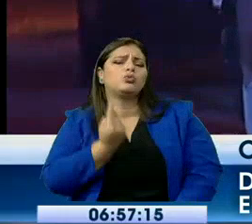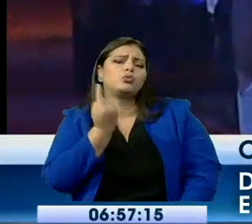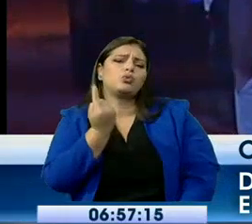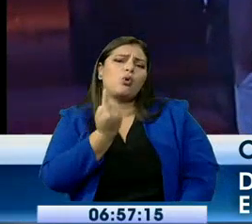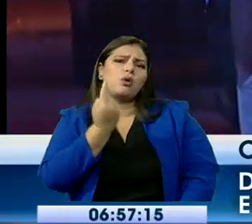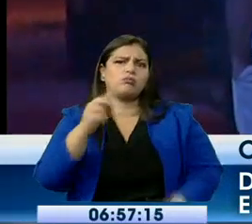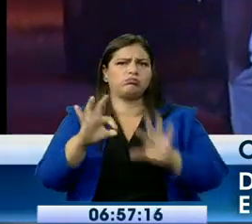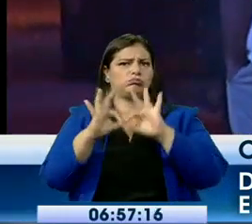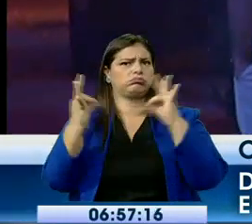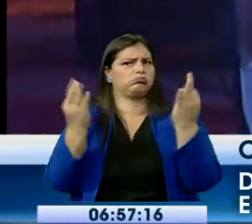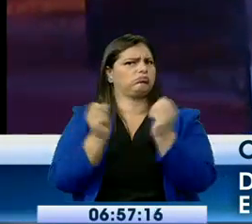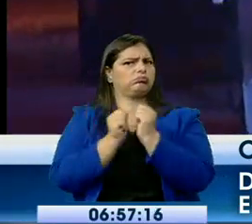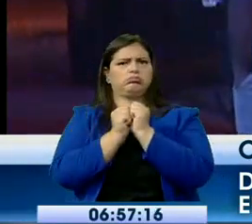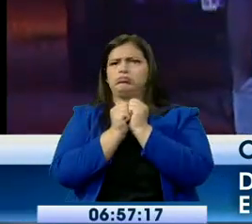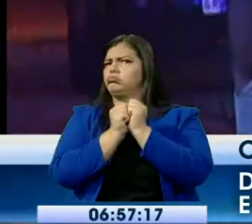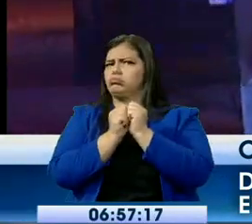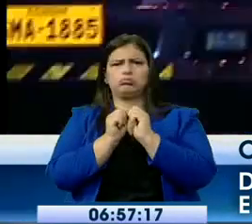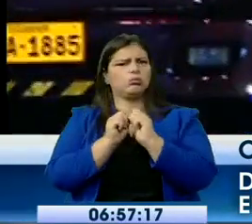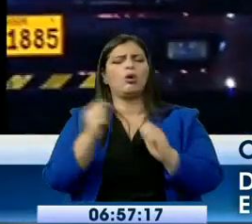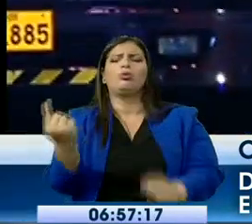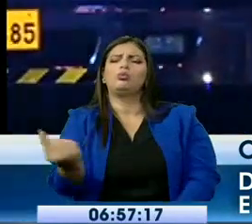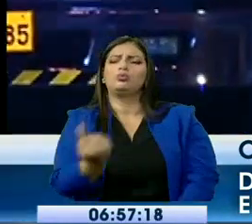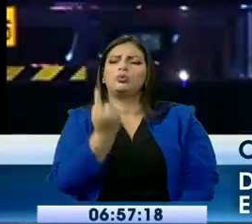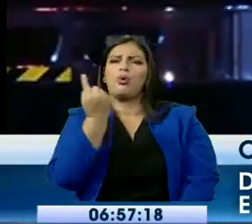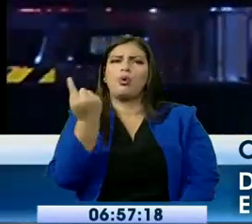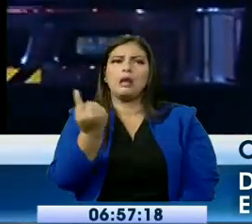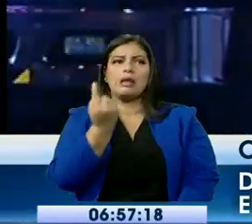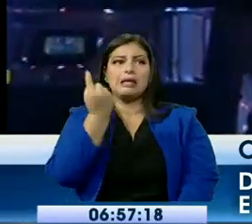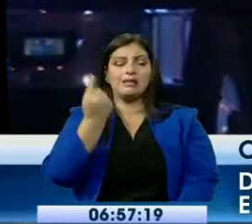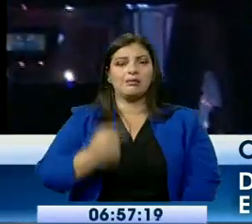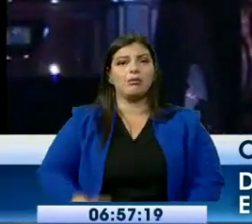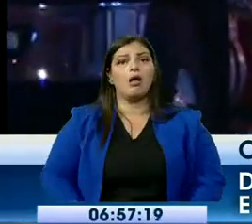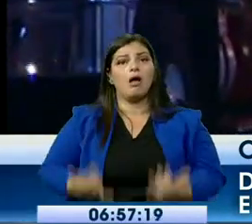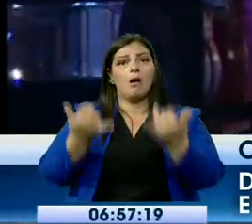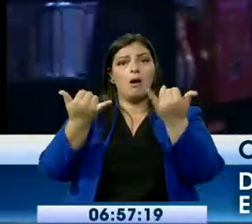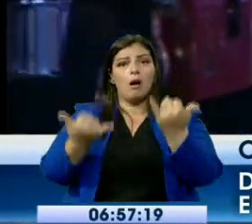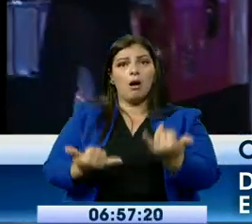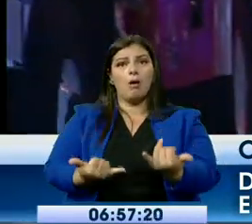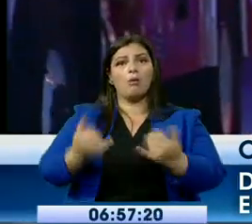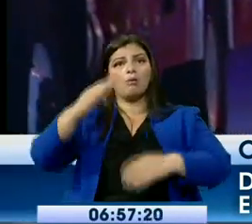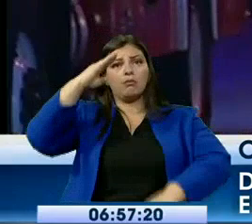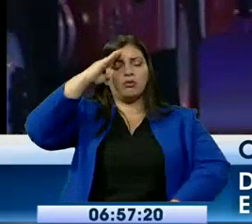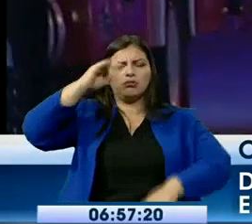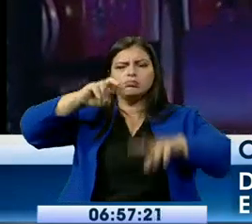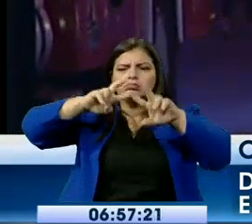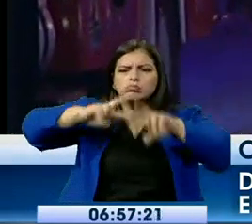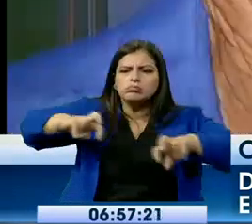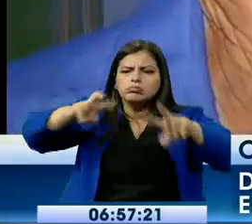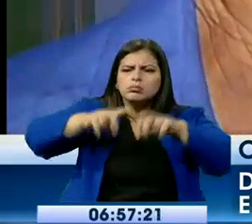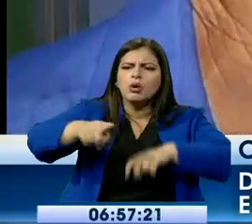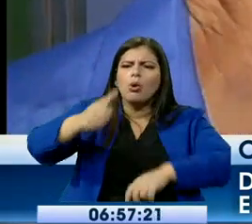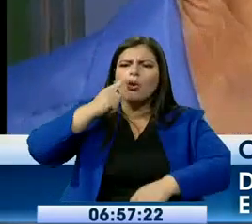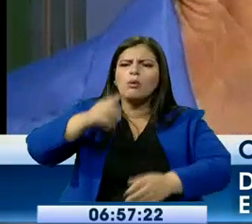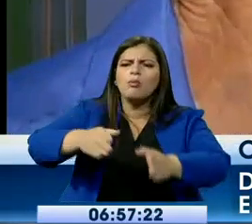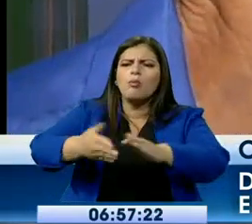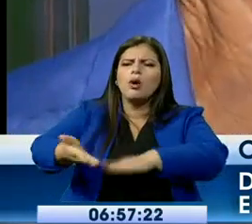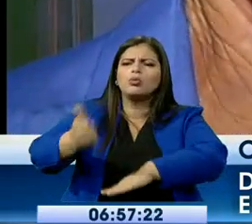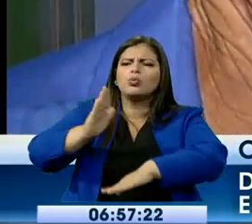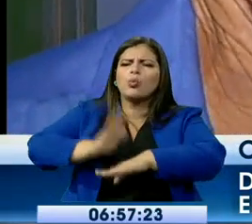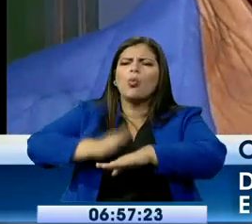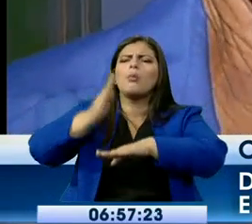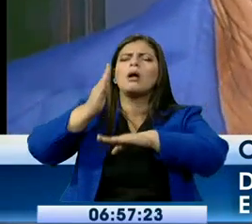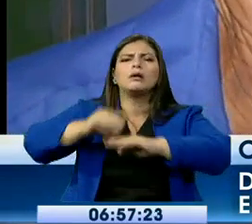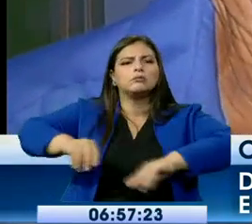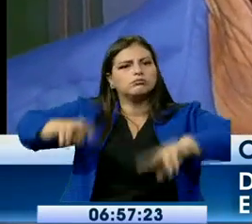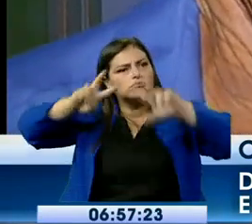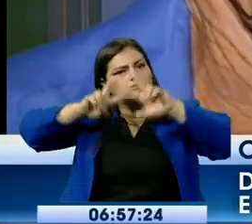se encuentran investigando el caso para determinar la verdadera causa de muerte. Un vecino de la